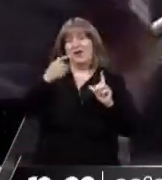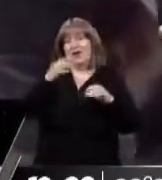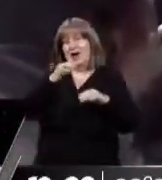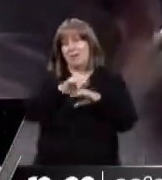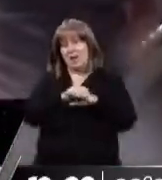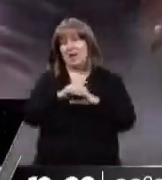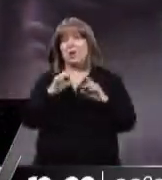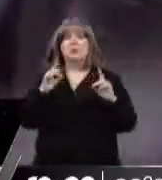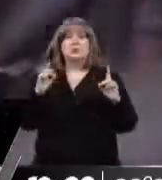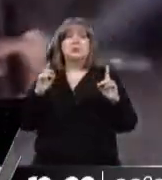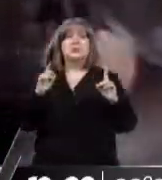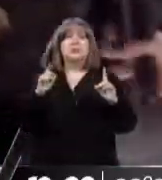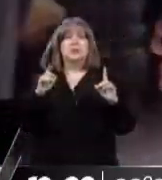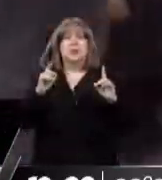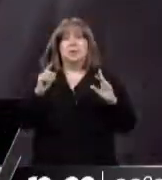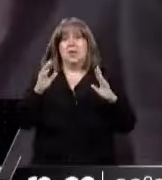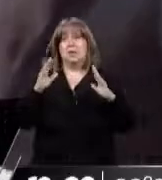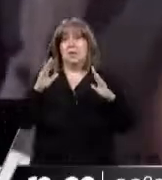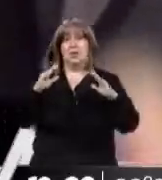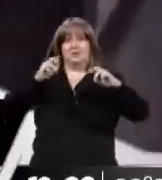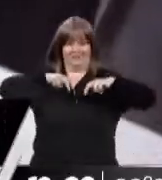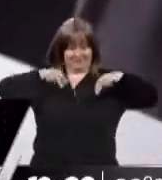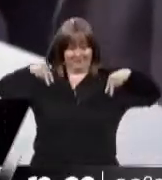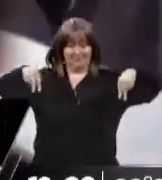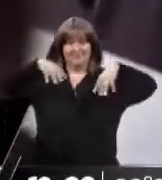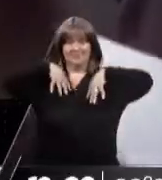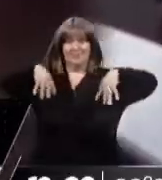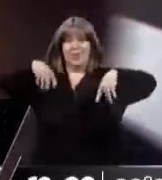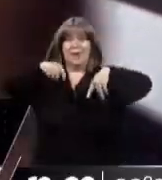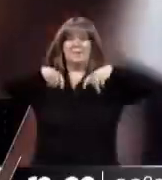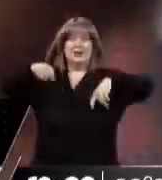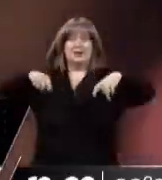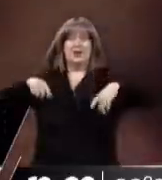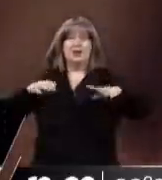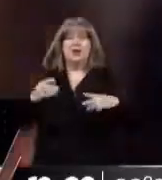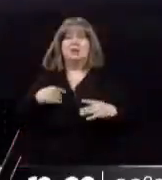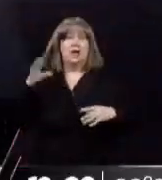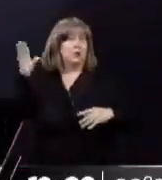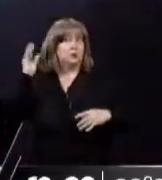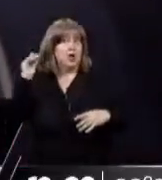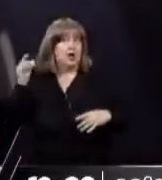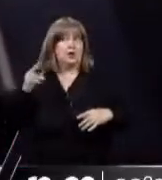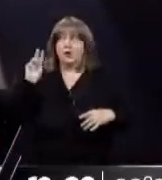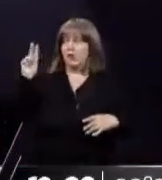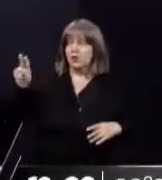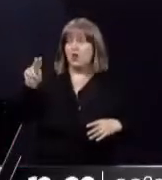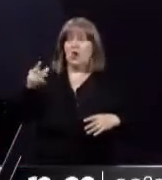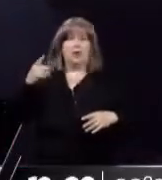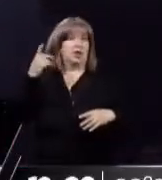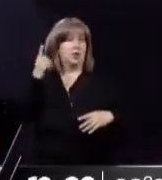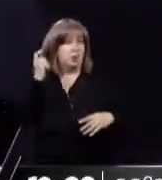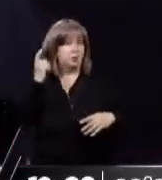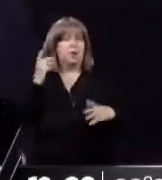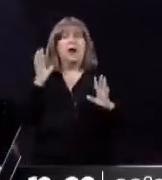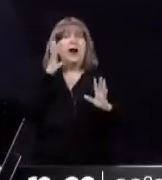hablando que estuvieron allí en la casa de cristina fernández de kirchner porque todo testimonio es válido para poder sumar más